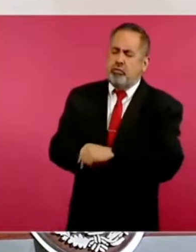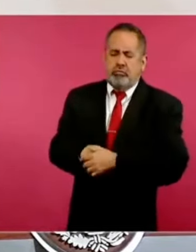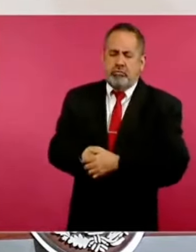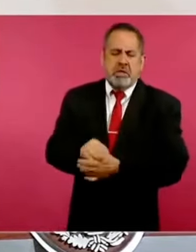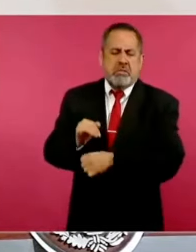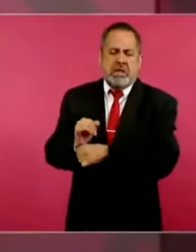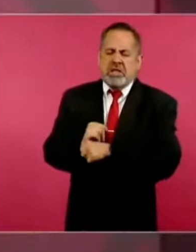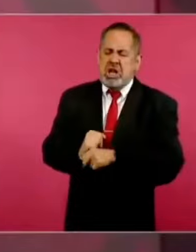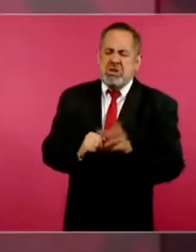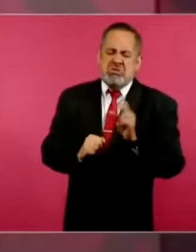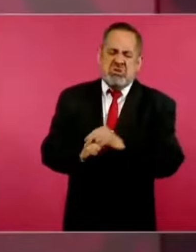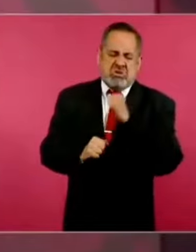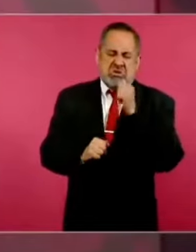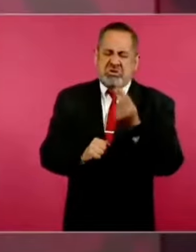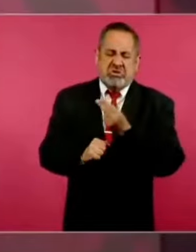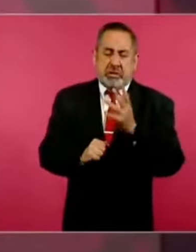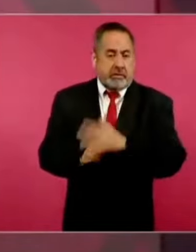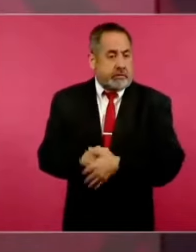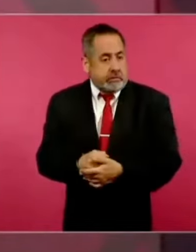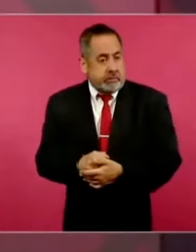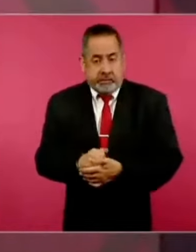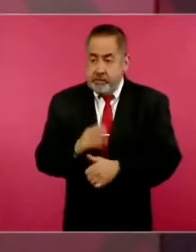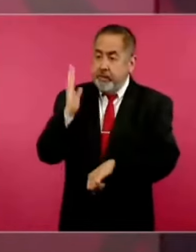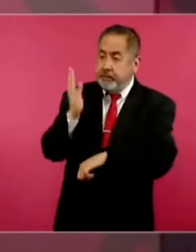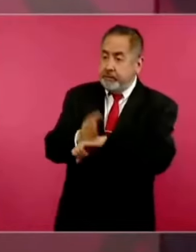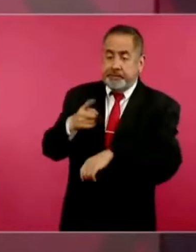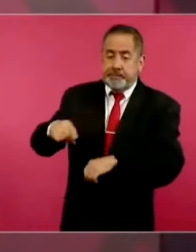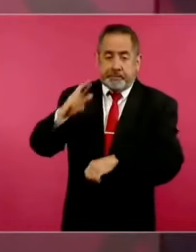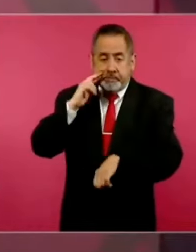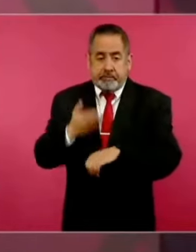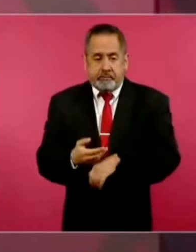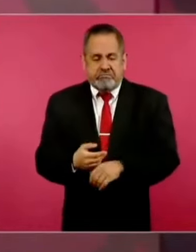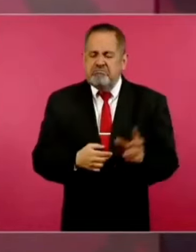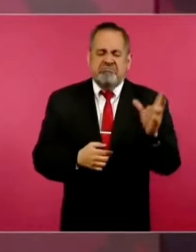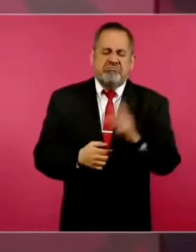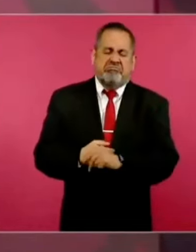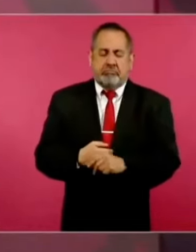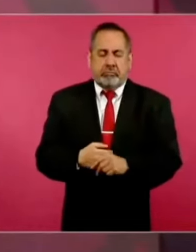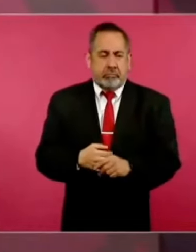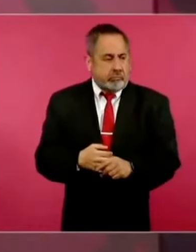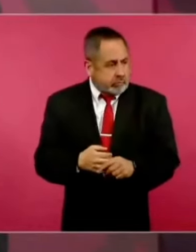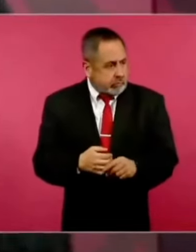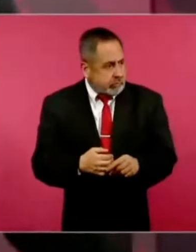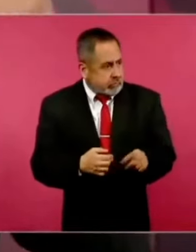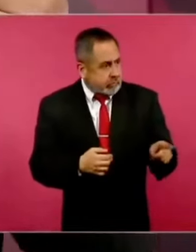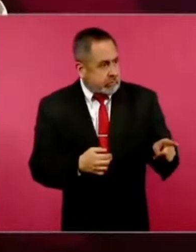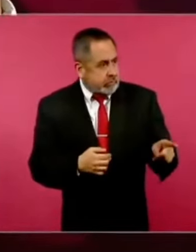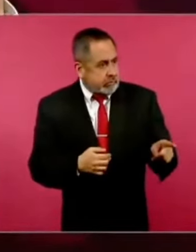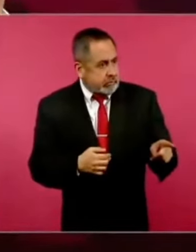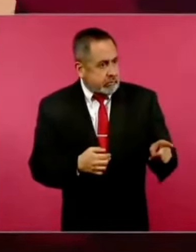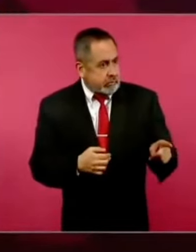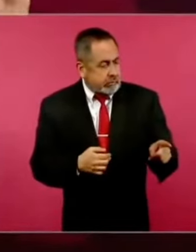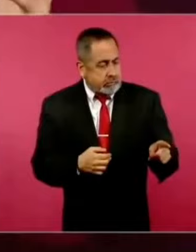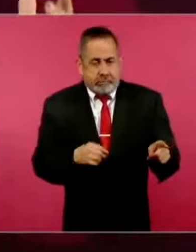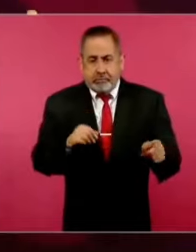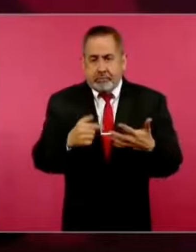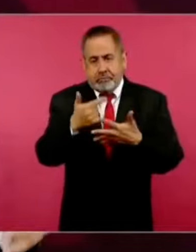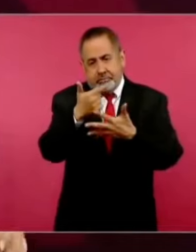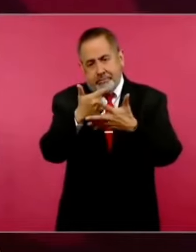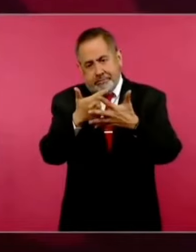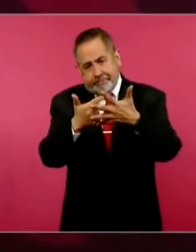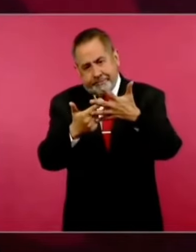investigara y de que castigara a los responsables. Y aquí me puedo pasar todo el día.